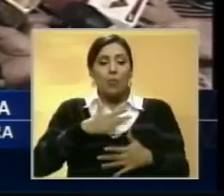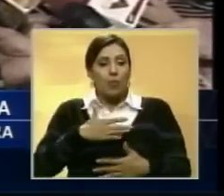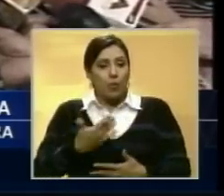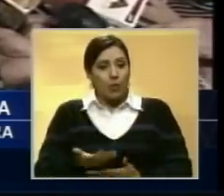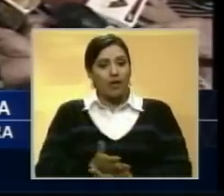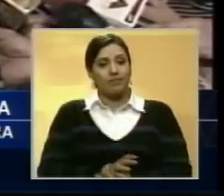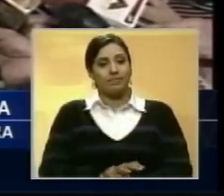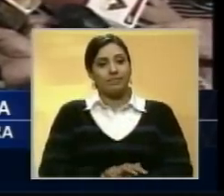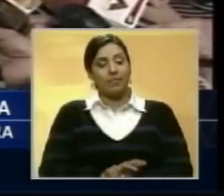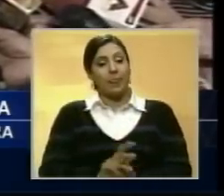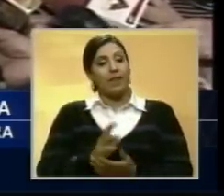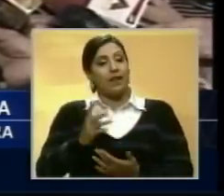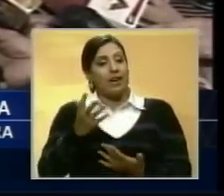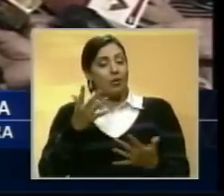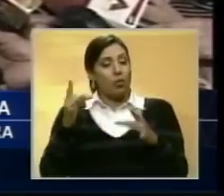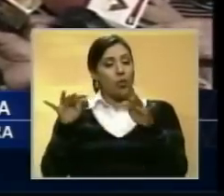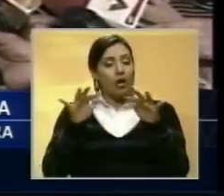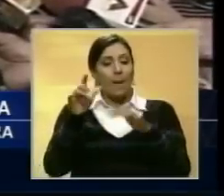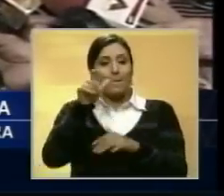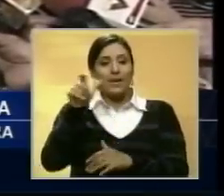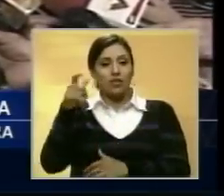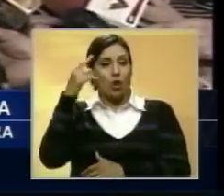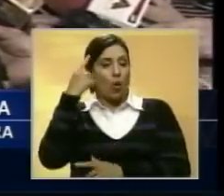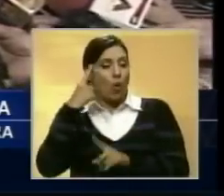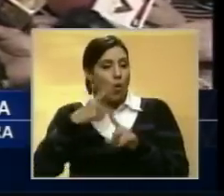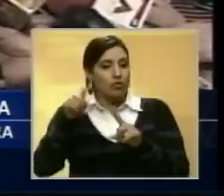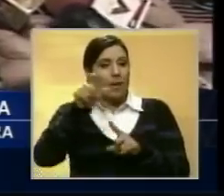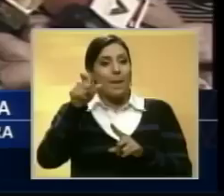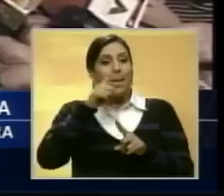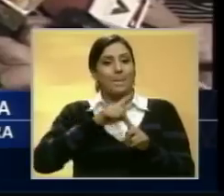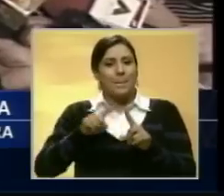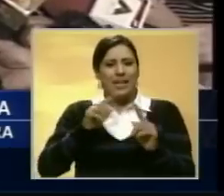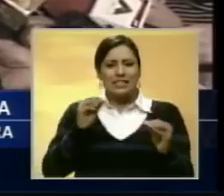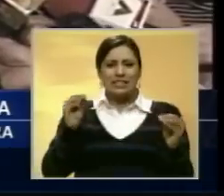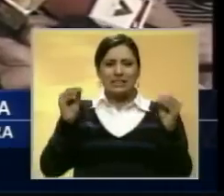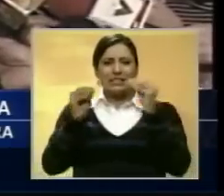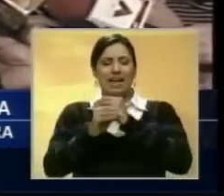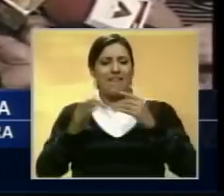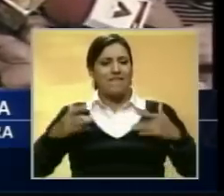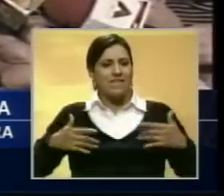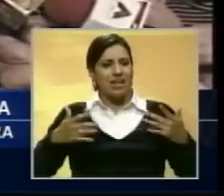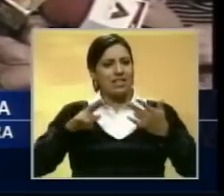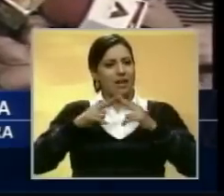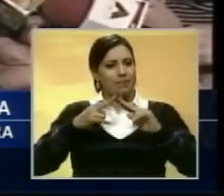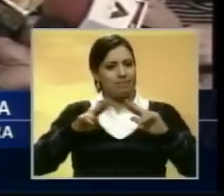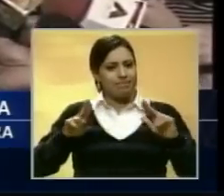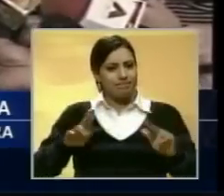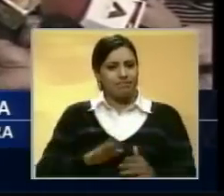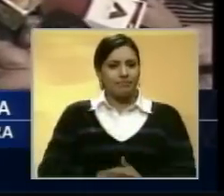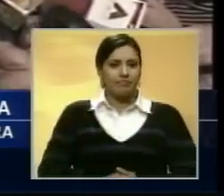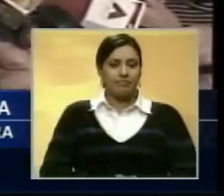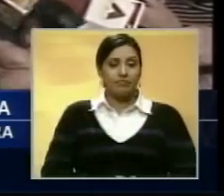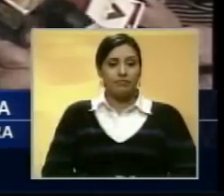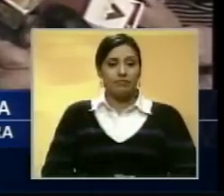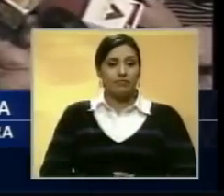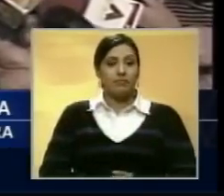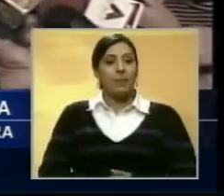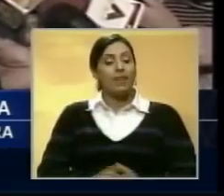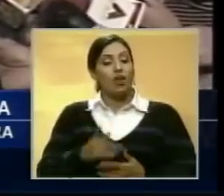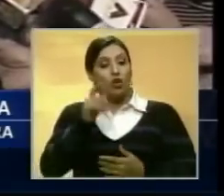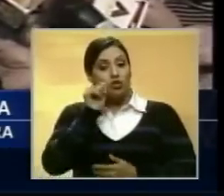supuesto, endulza la mente de otros, pero son contrarias a la felicidad y a la paz.